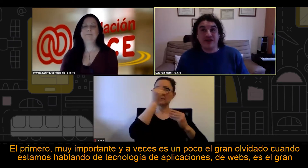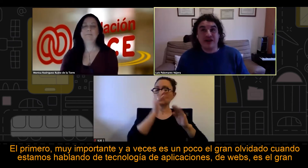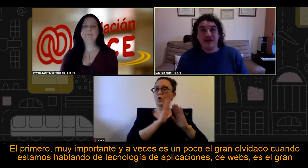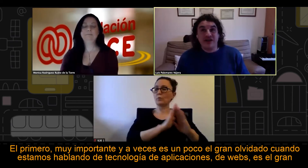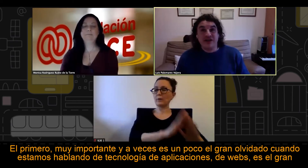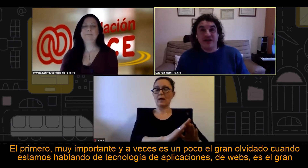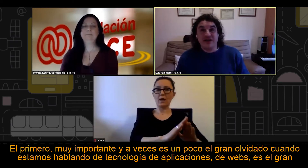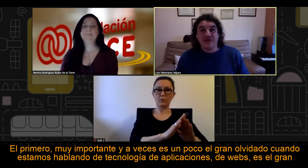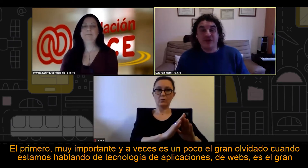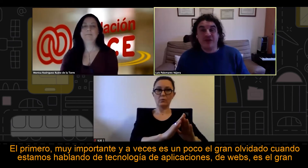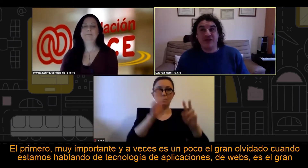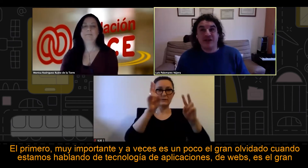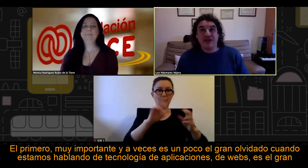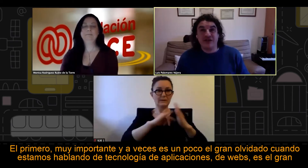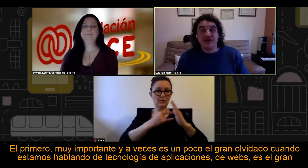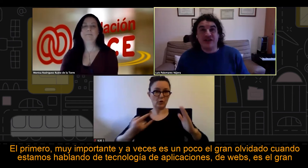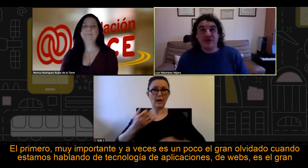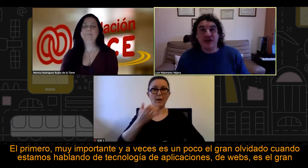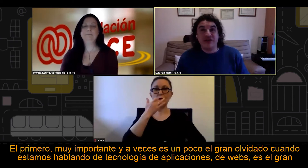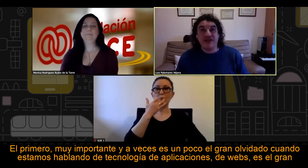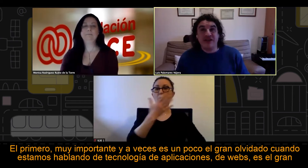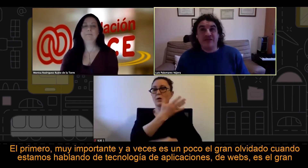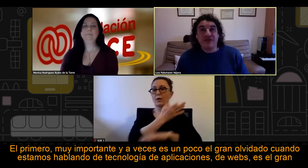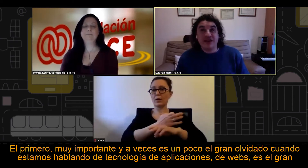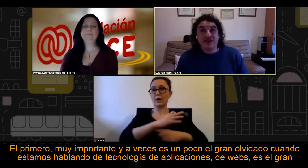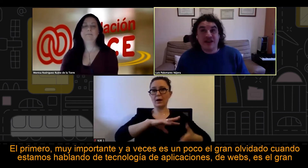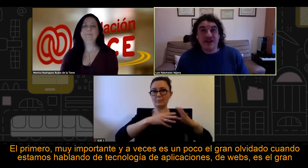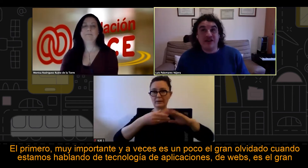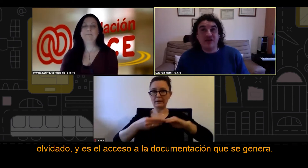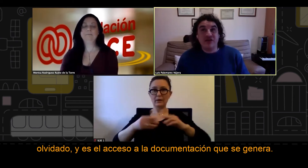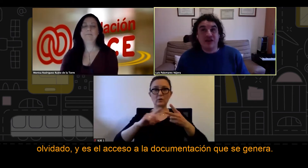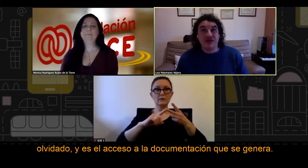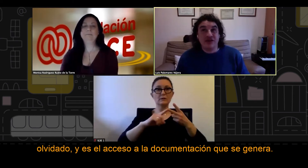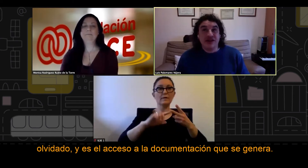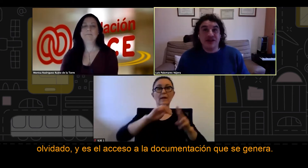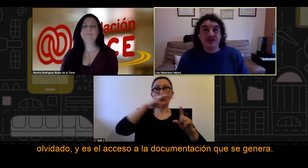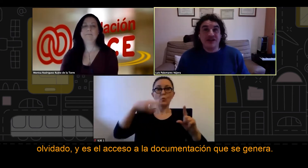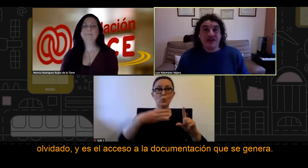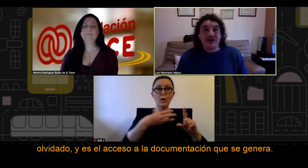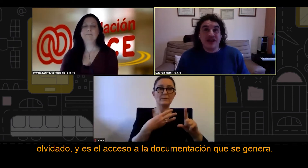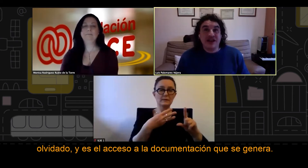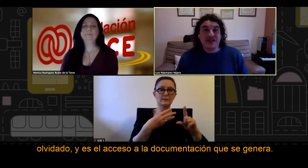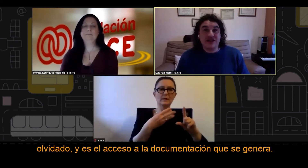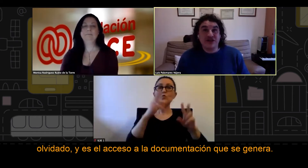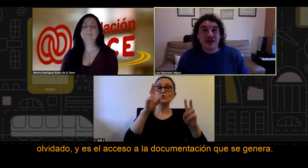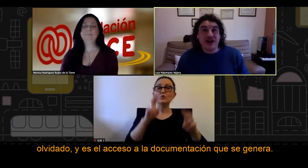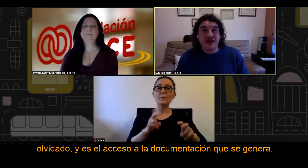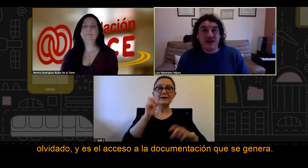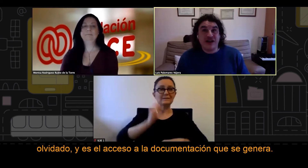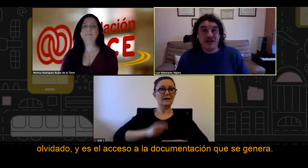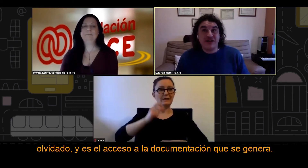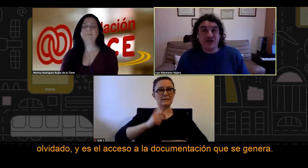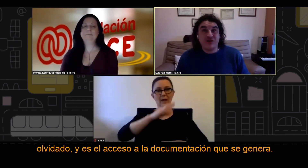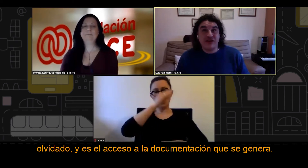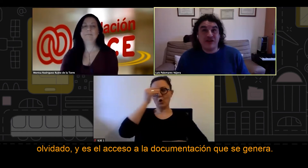tecnología, bueno, pues de aplicaciones, de webs, es el gran olvidado, y es el acceso a